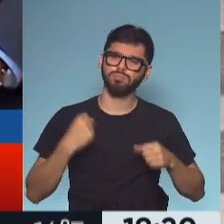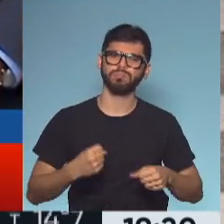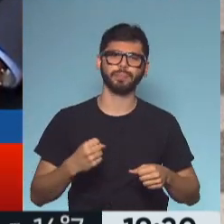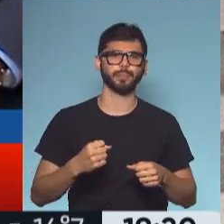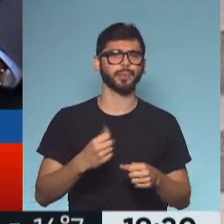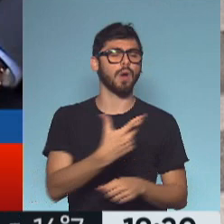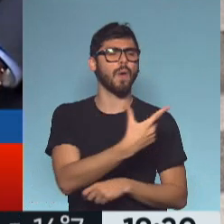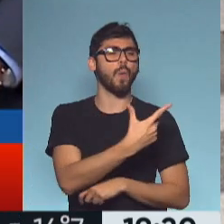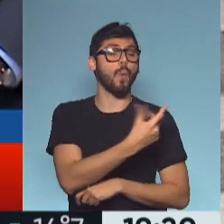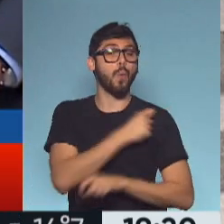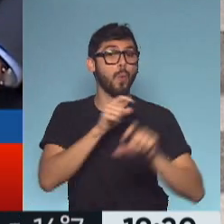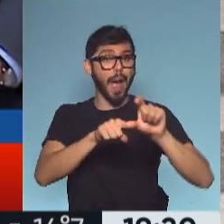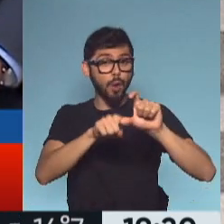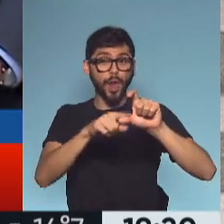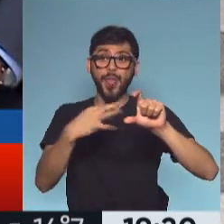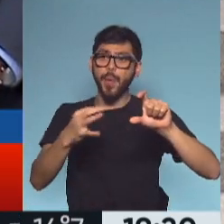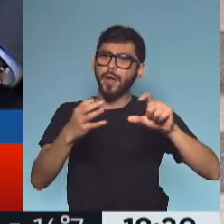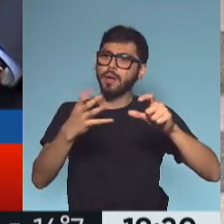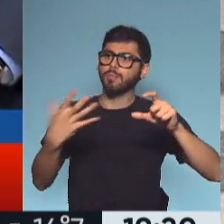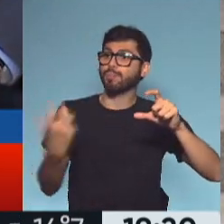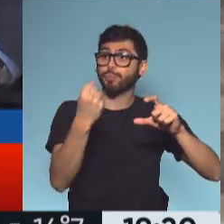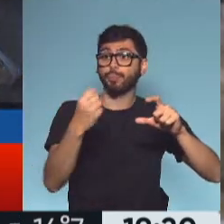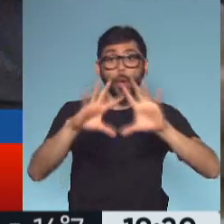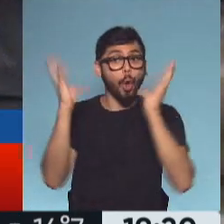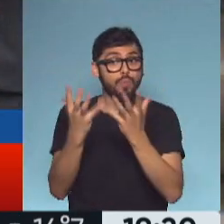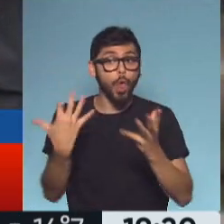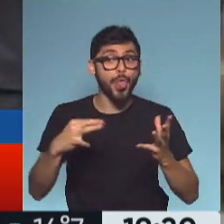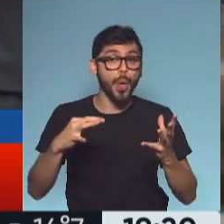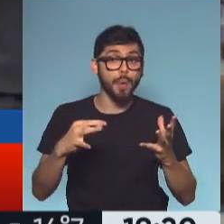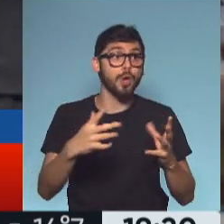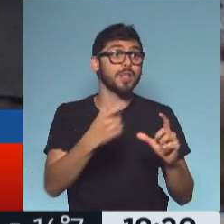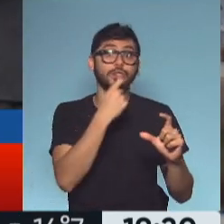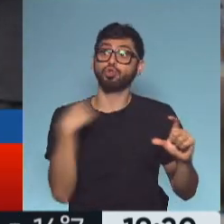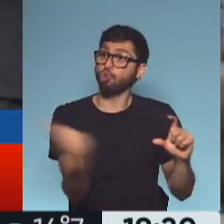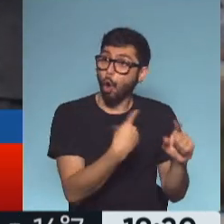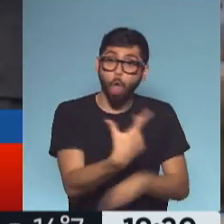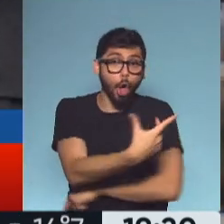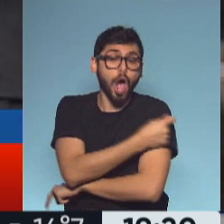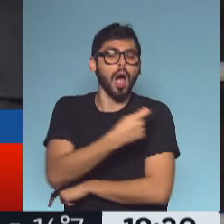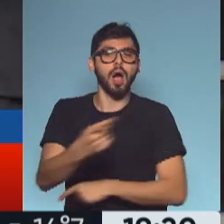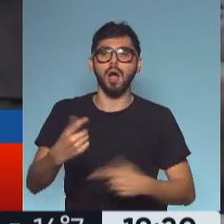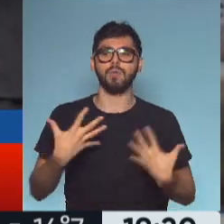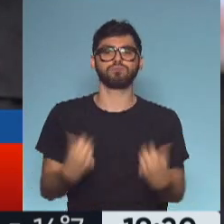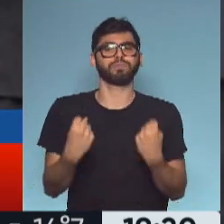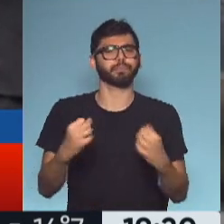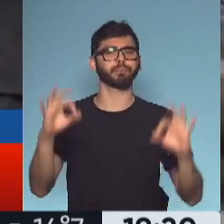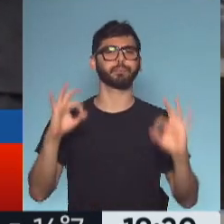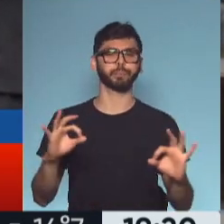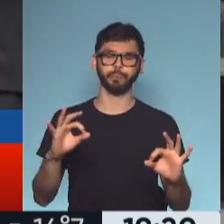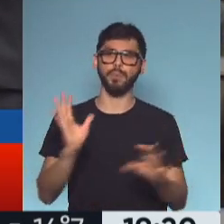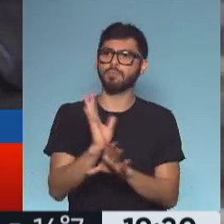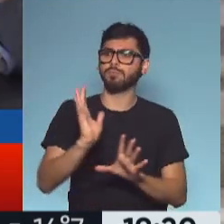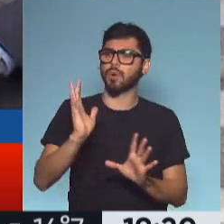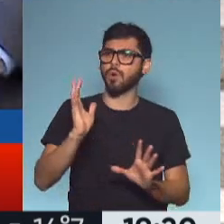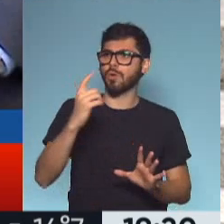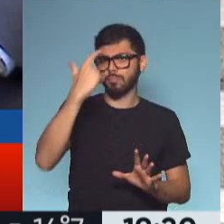esa vacuna, que es claramente lo que nos va a dar la inmunidad definitiva. Es un imperativo moral y ético que